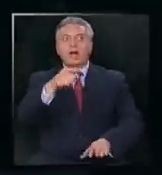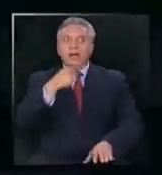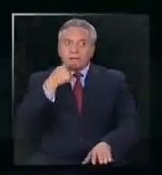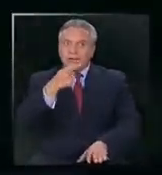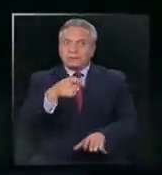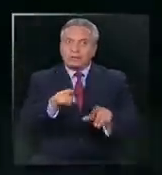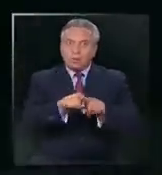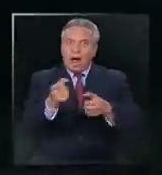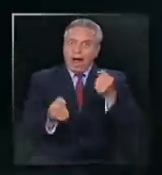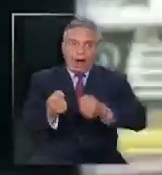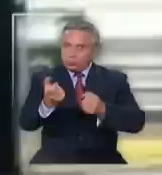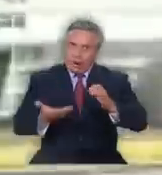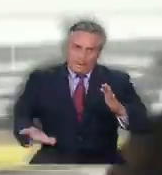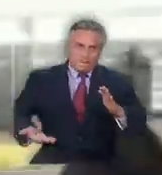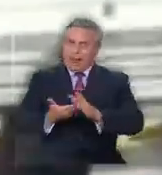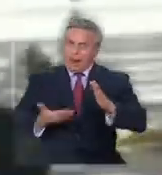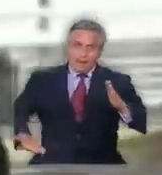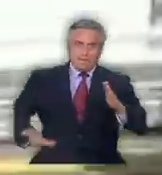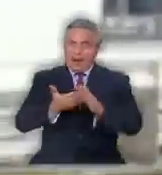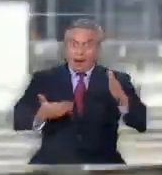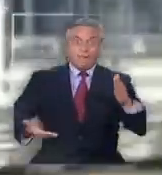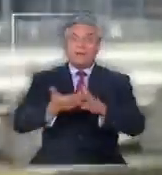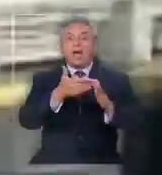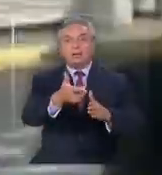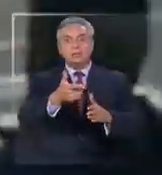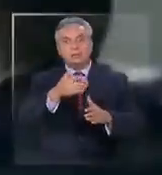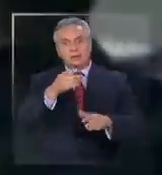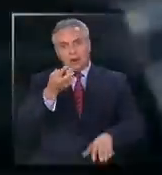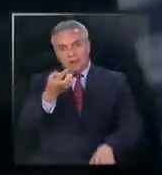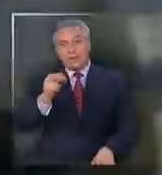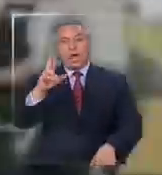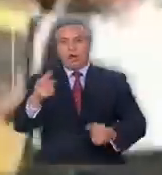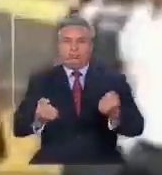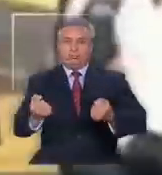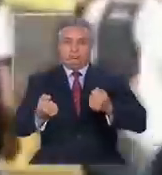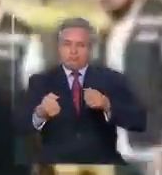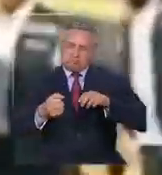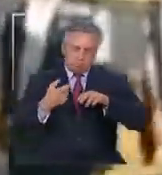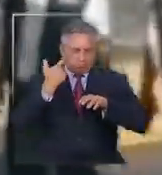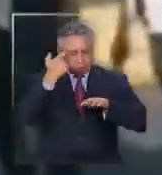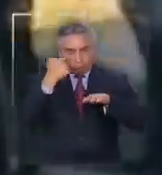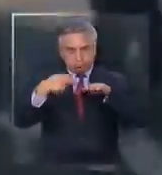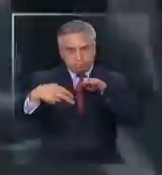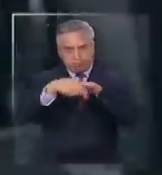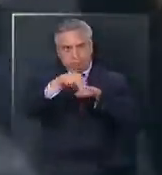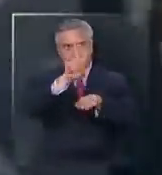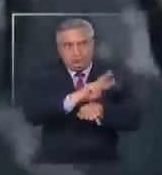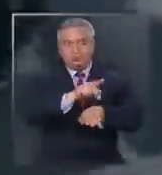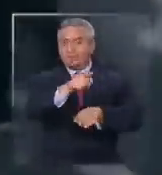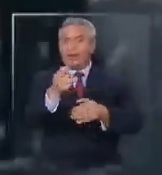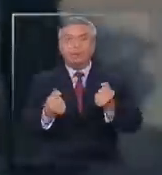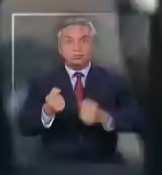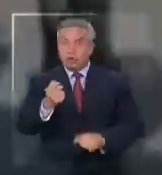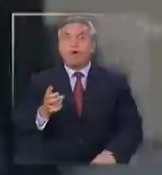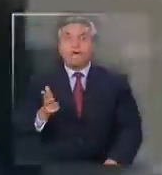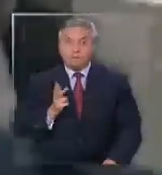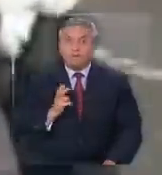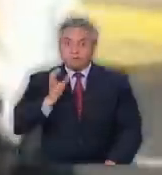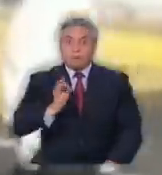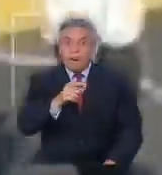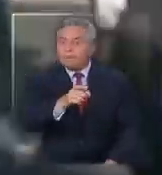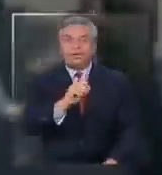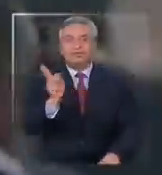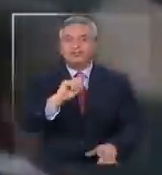a patear el auto. Pésima acción, peor estuvo la reacción. El protagonista es un taxista formal, pero que no